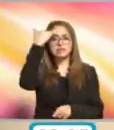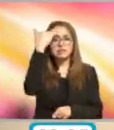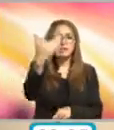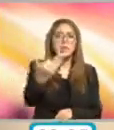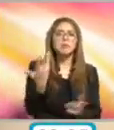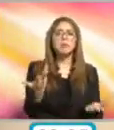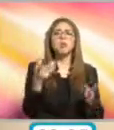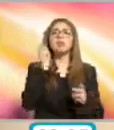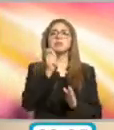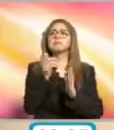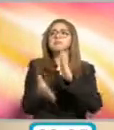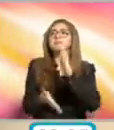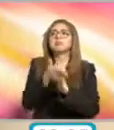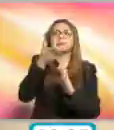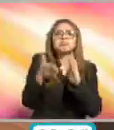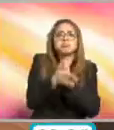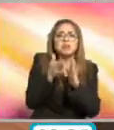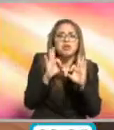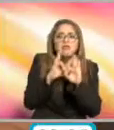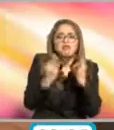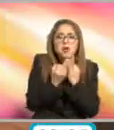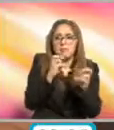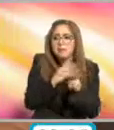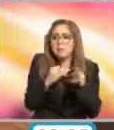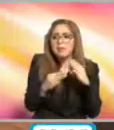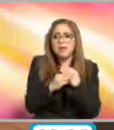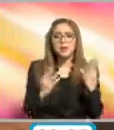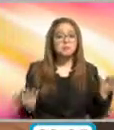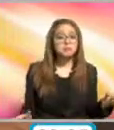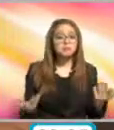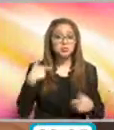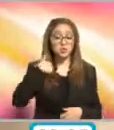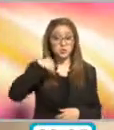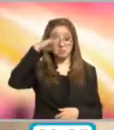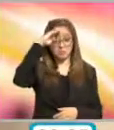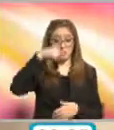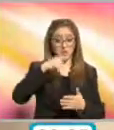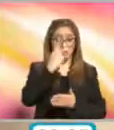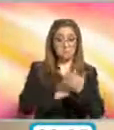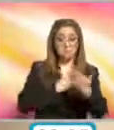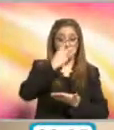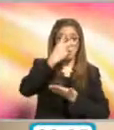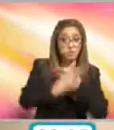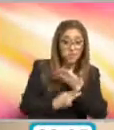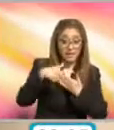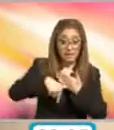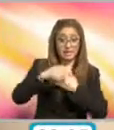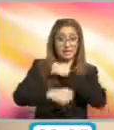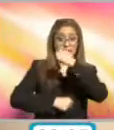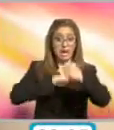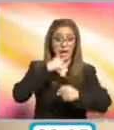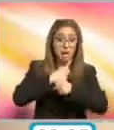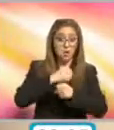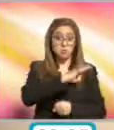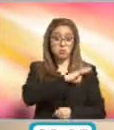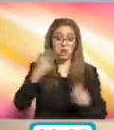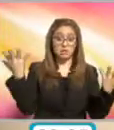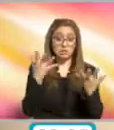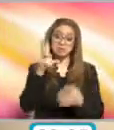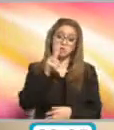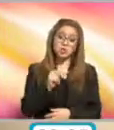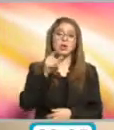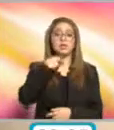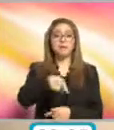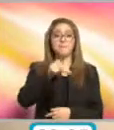tiene ese muro. Así que este proyecto pues parece ser que en este año no va a conseguir fondos. El 28 de abril se tiene